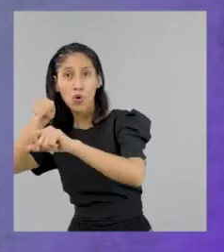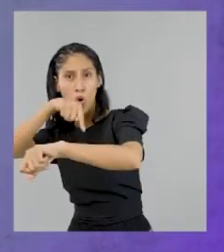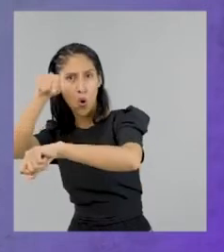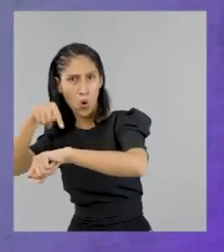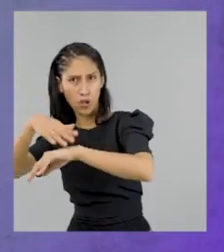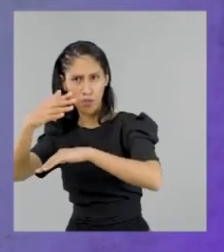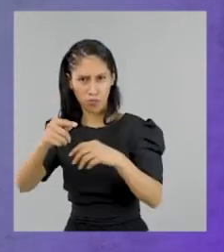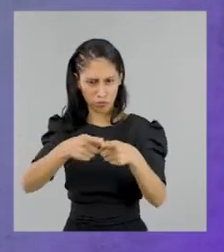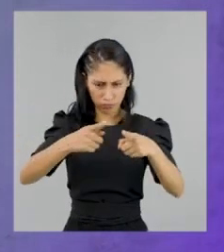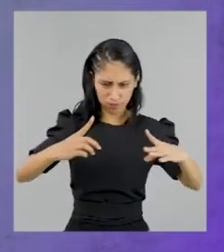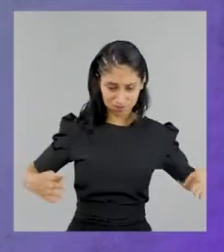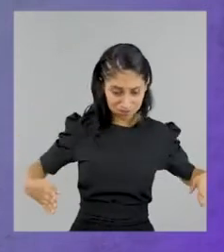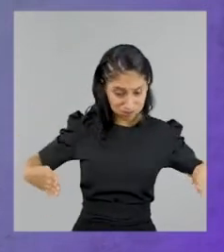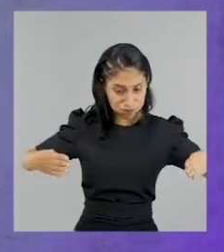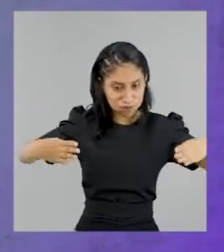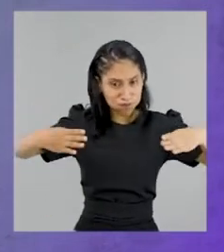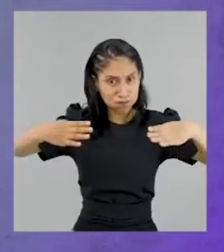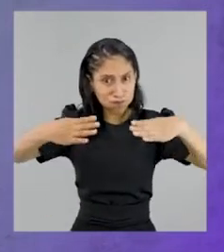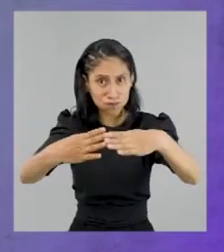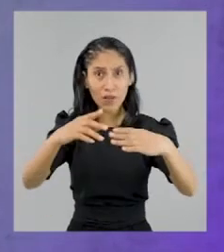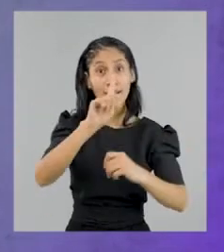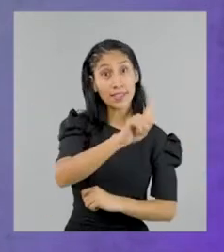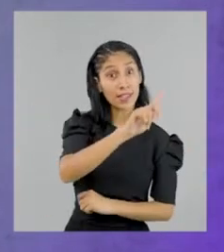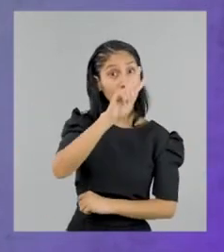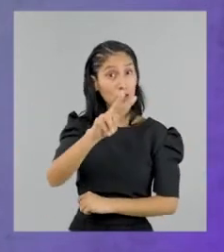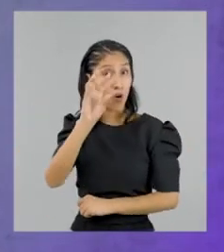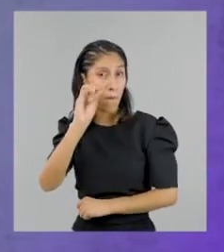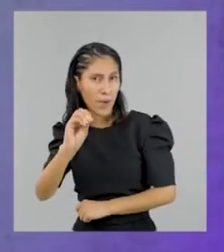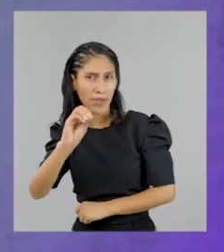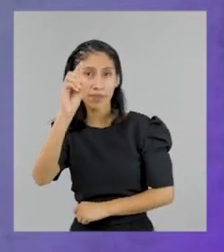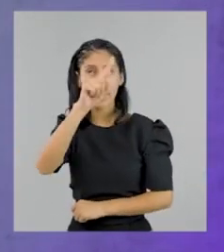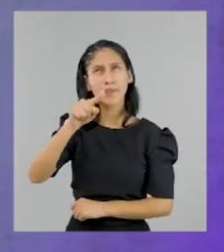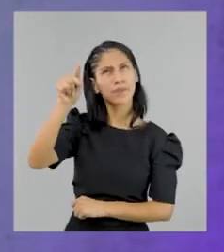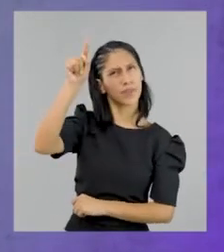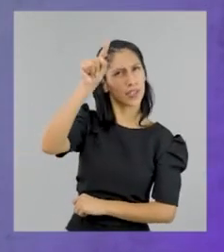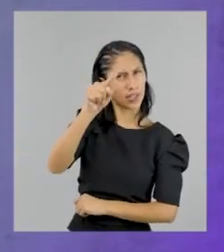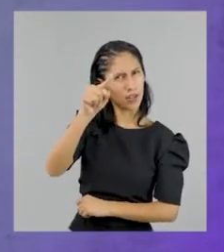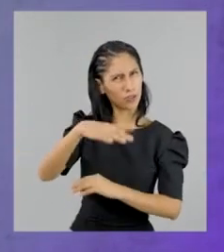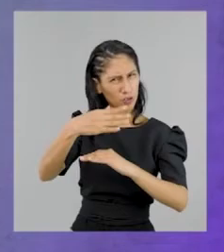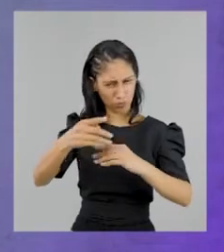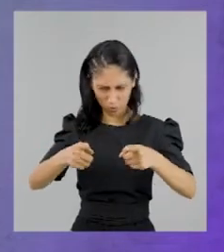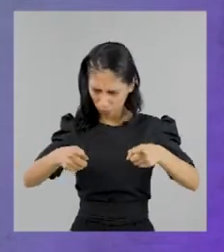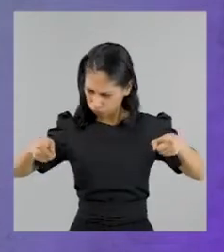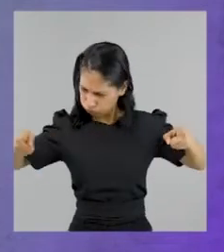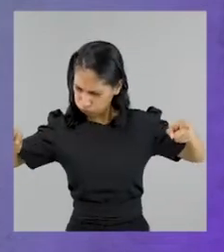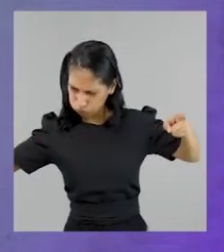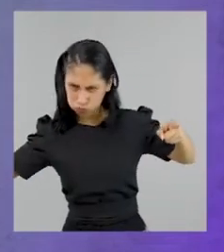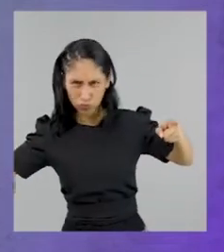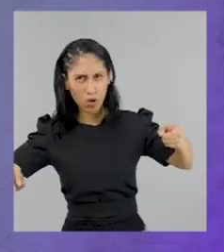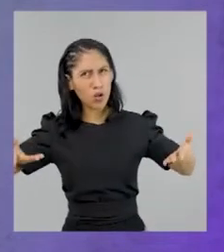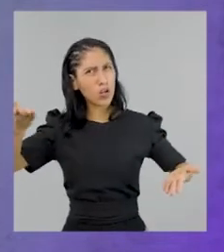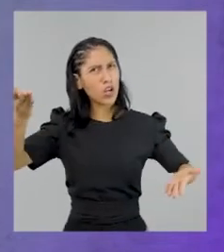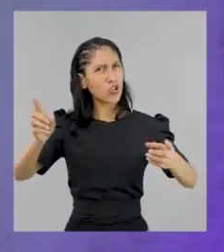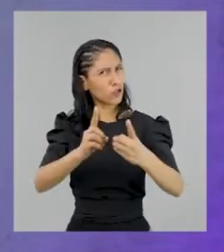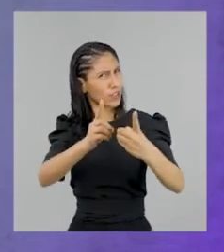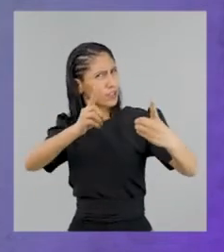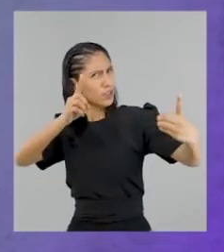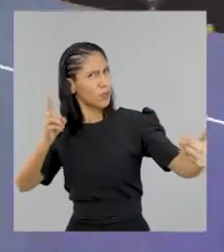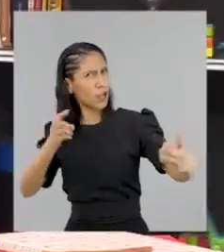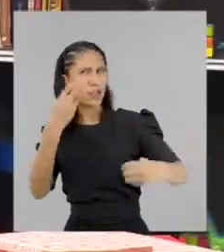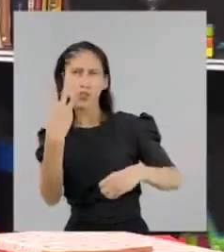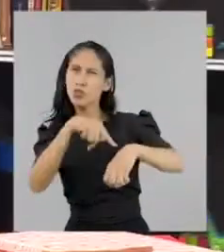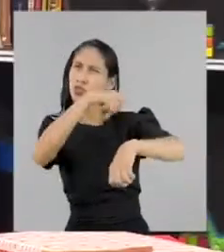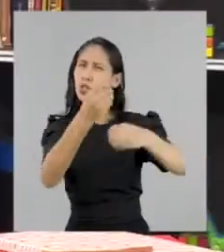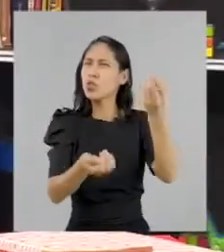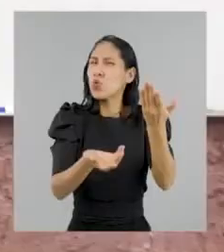un ángulo de 120 grados. Calcular la distancia a la que estarán separados al cabo de